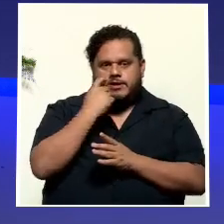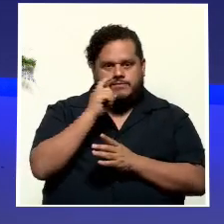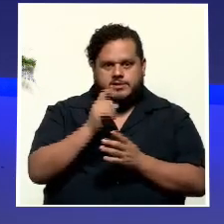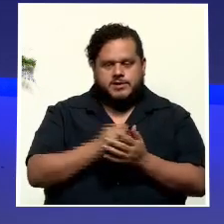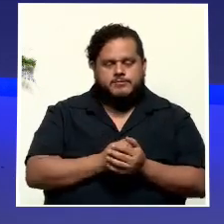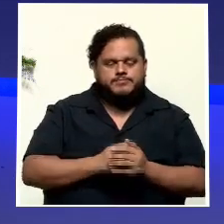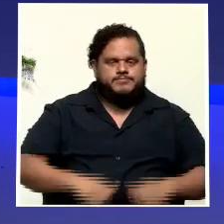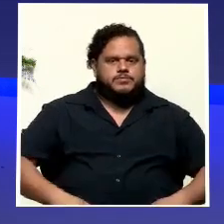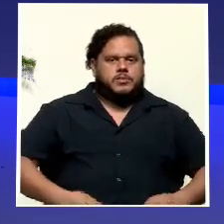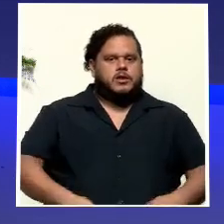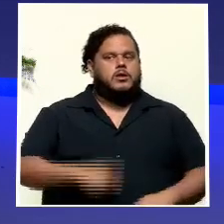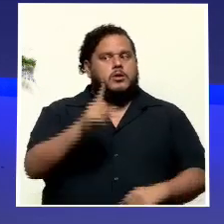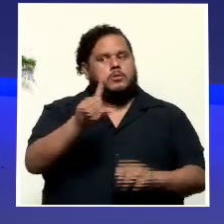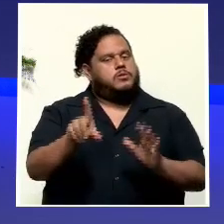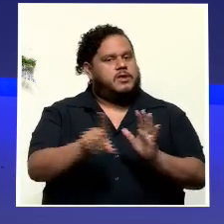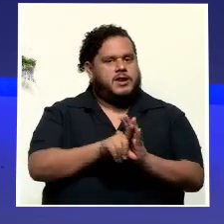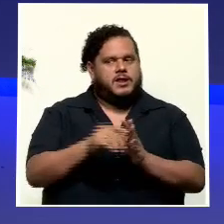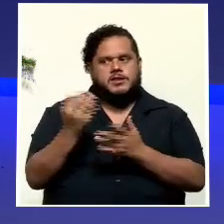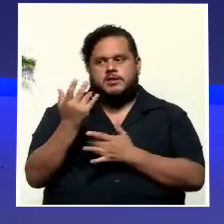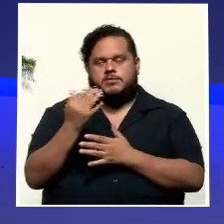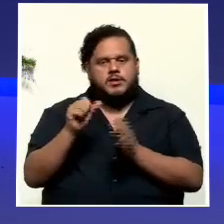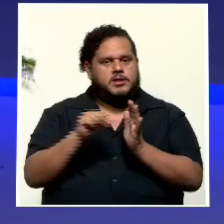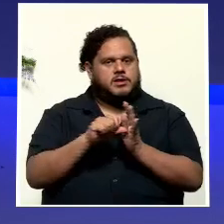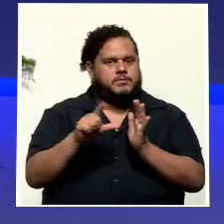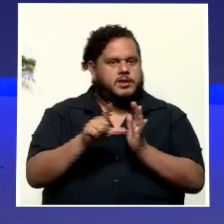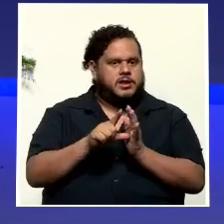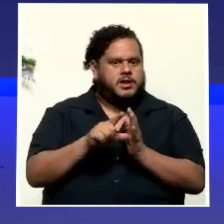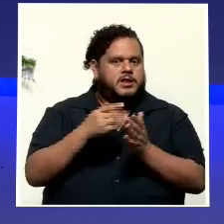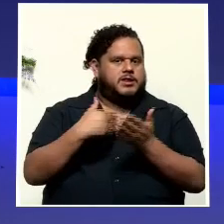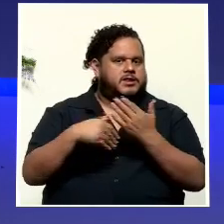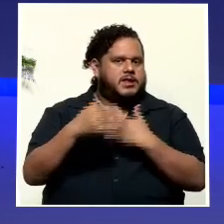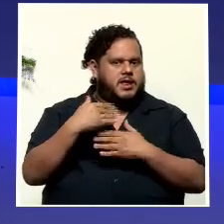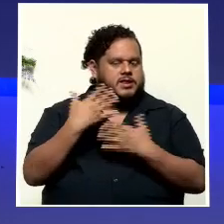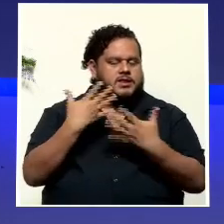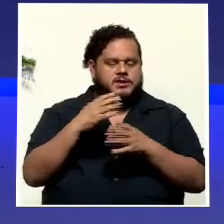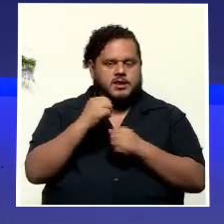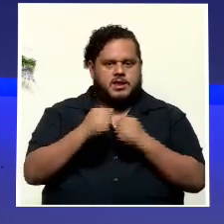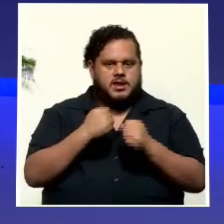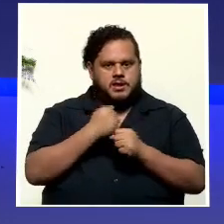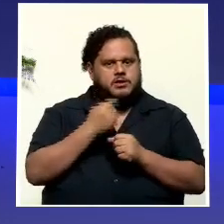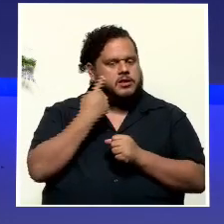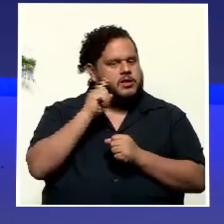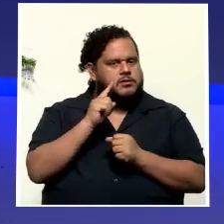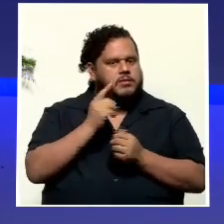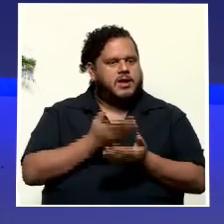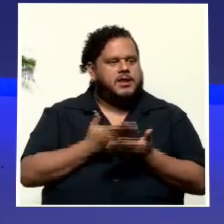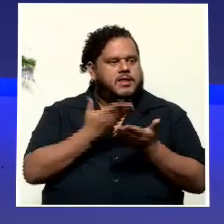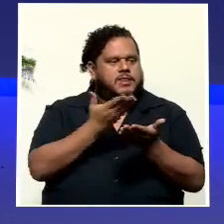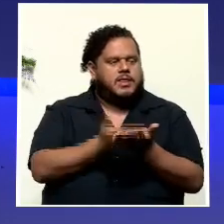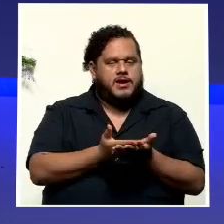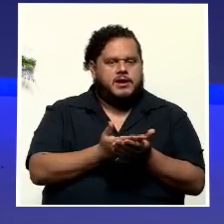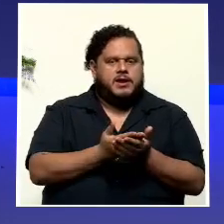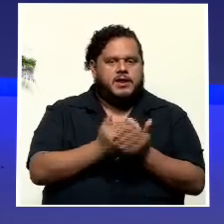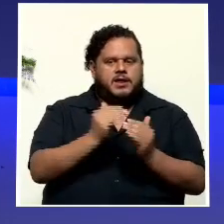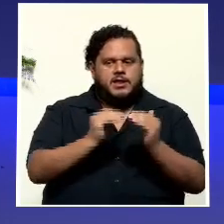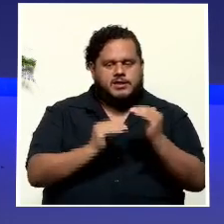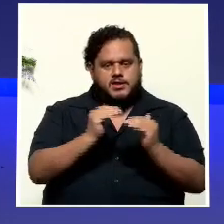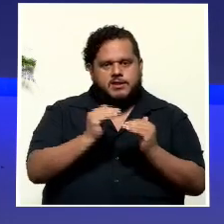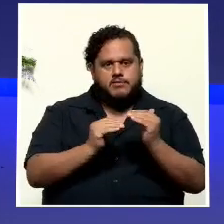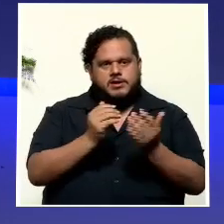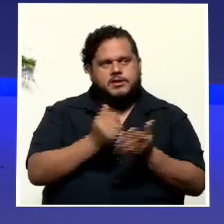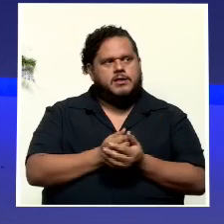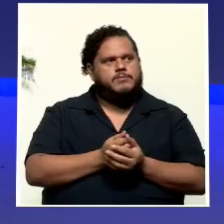Es una ley que está esperando en la Asamblea Legislativa desde hace varios años para darle estabilidad, profesionalismo. A grandes